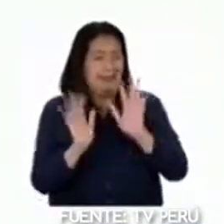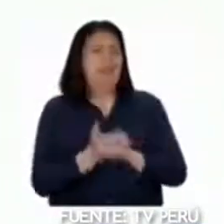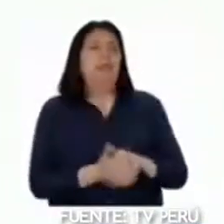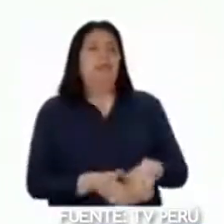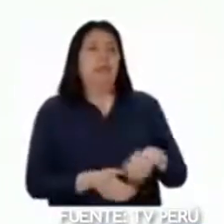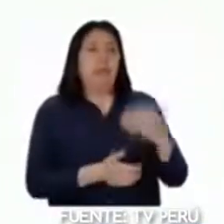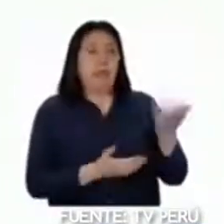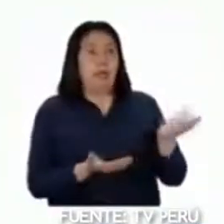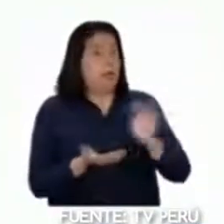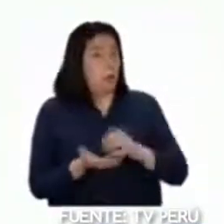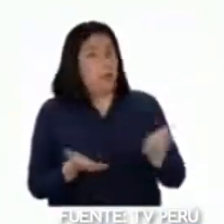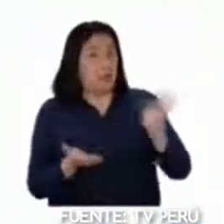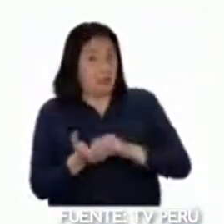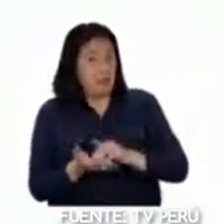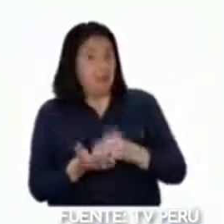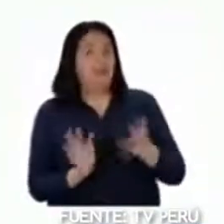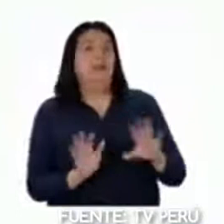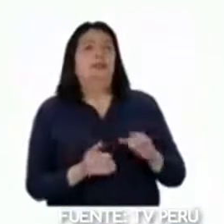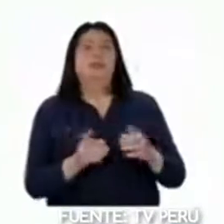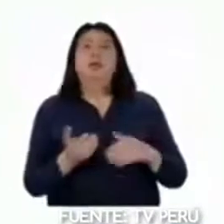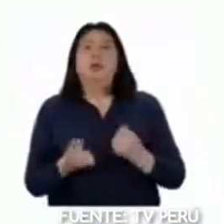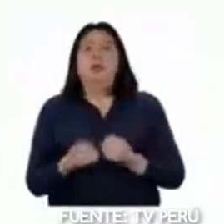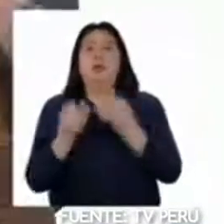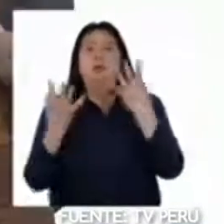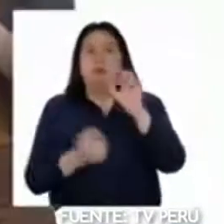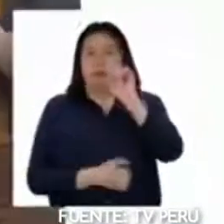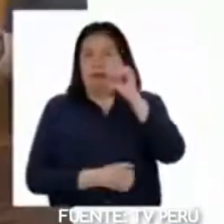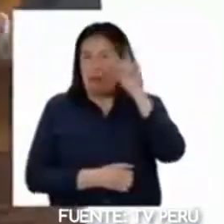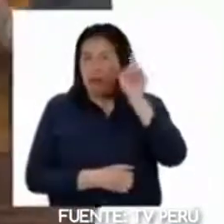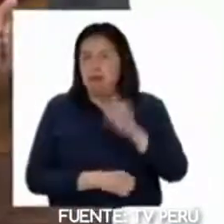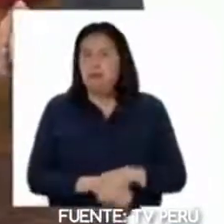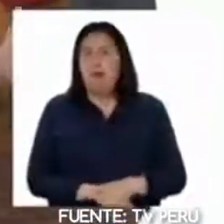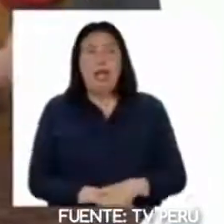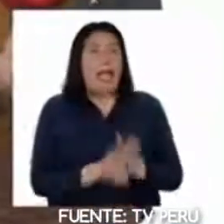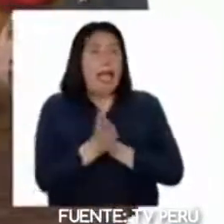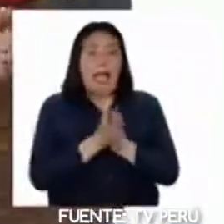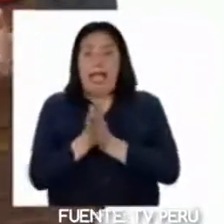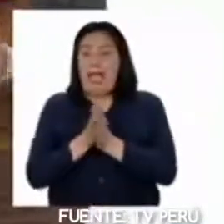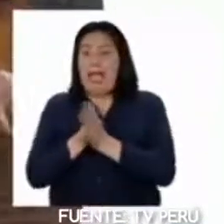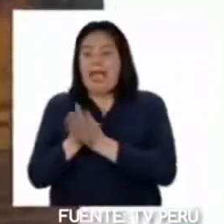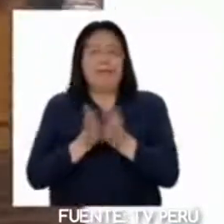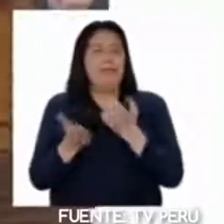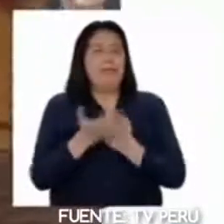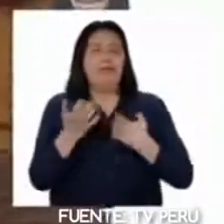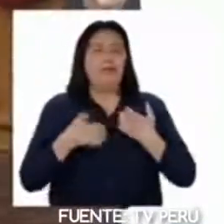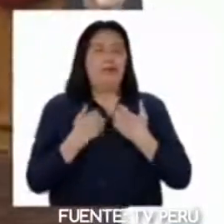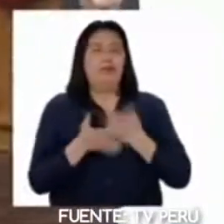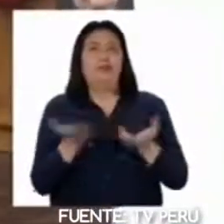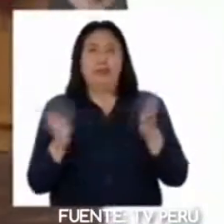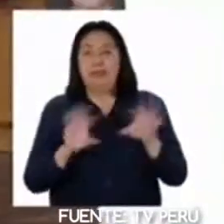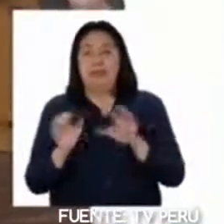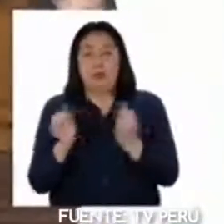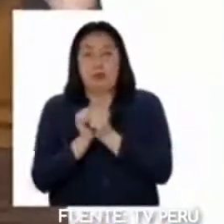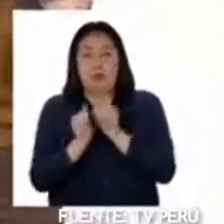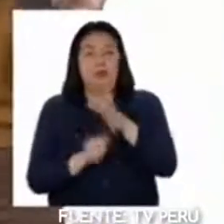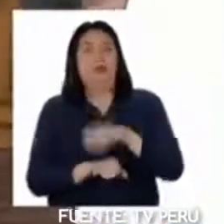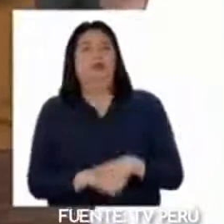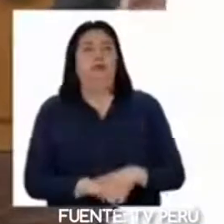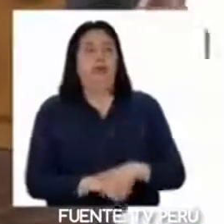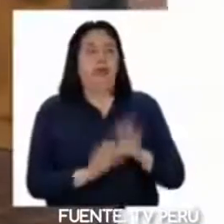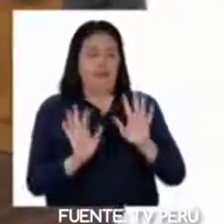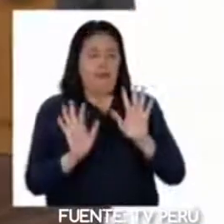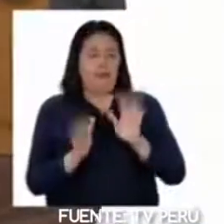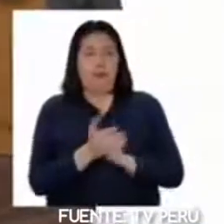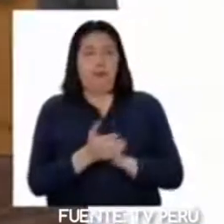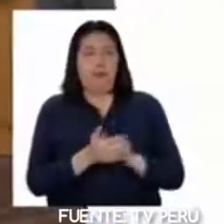Si repetimos el proceso una vez más, llegaremos al millón. ¡Qué emoción, chicas y chicos! ¡Hagámoslo juntos!